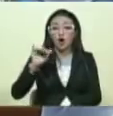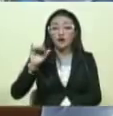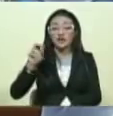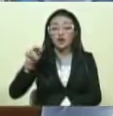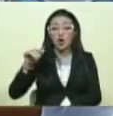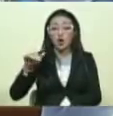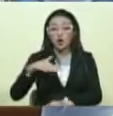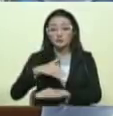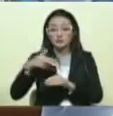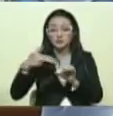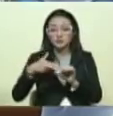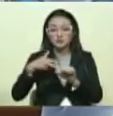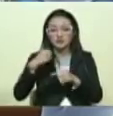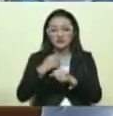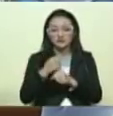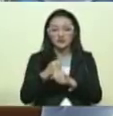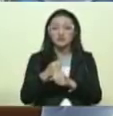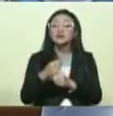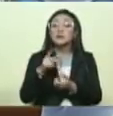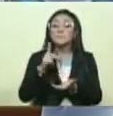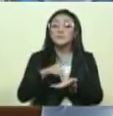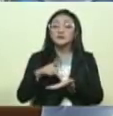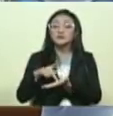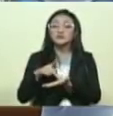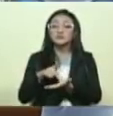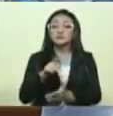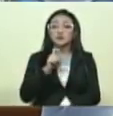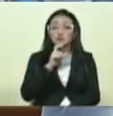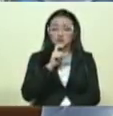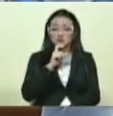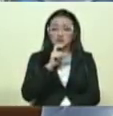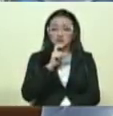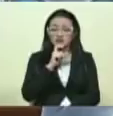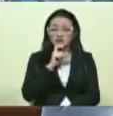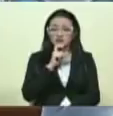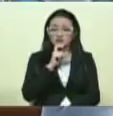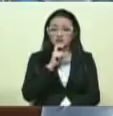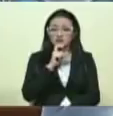presunta participación de, en este caso,